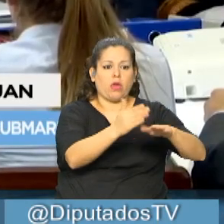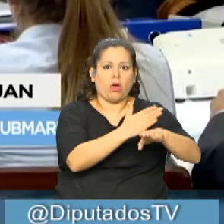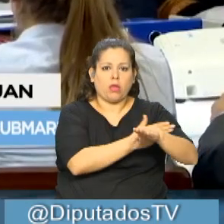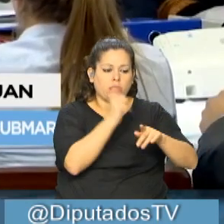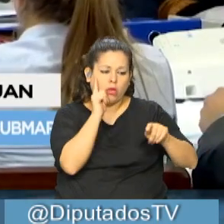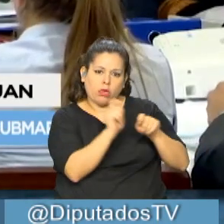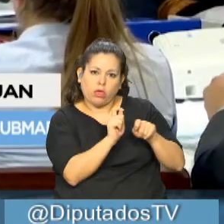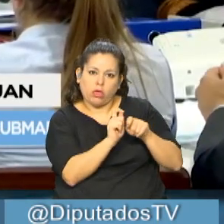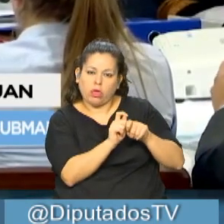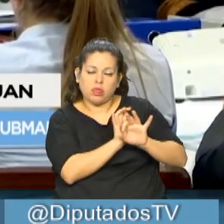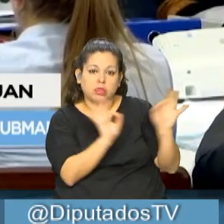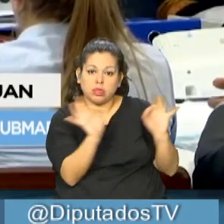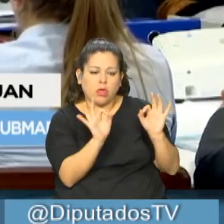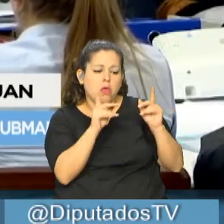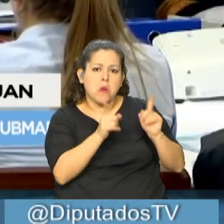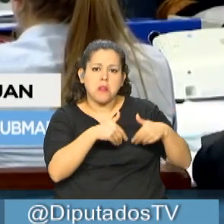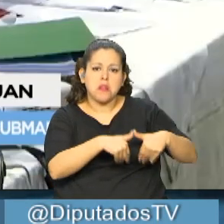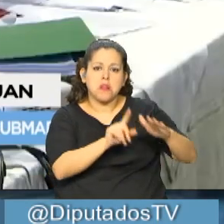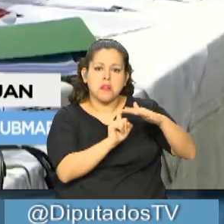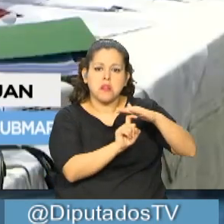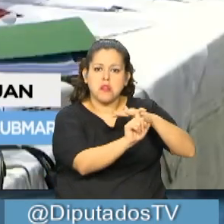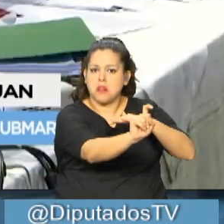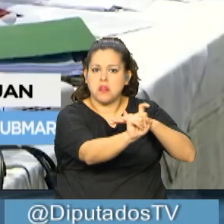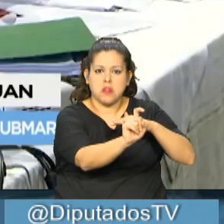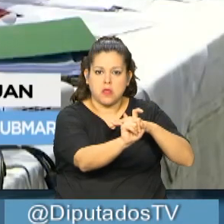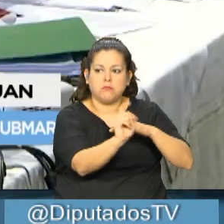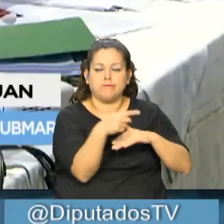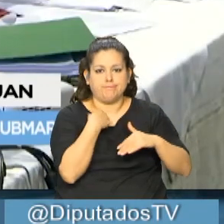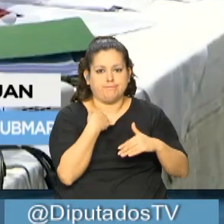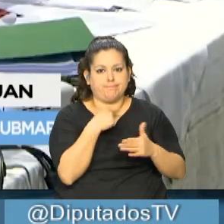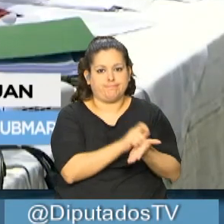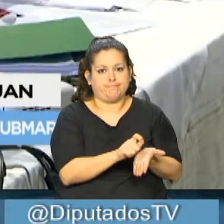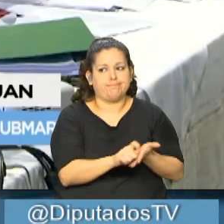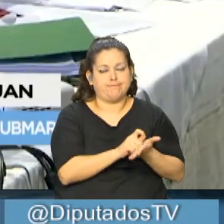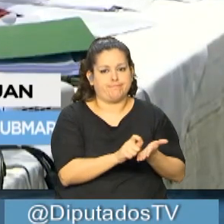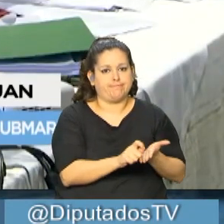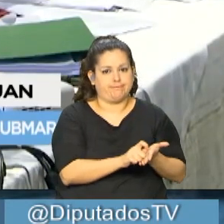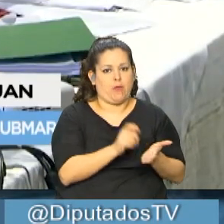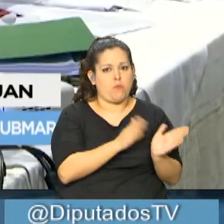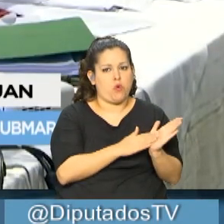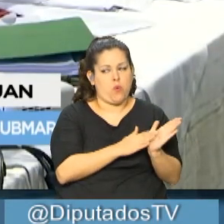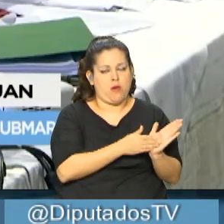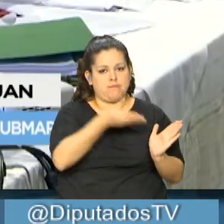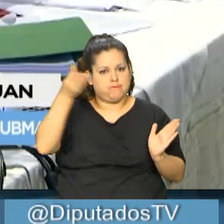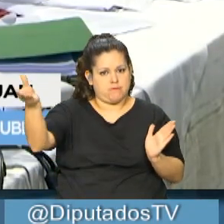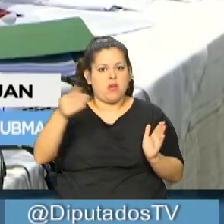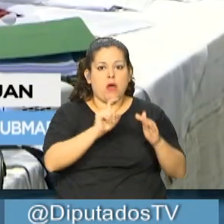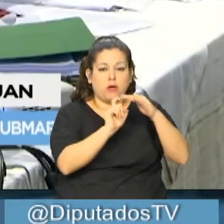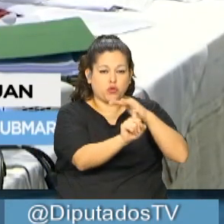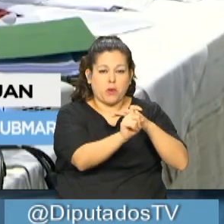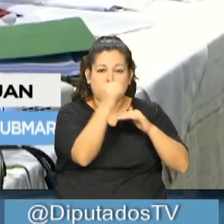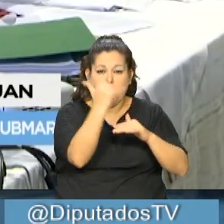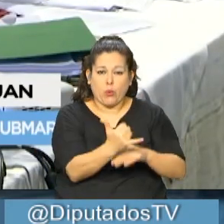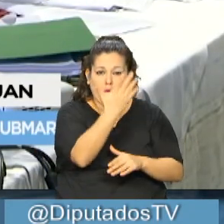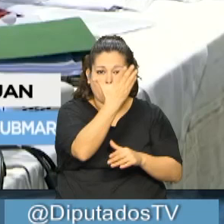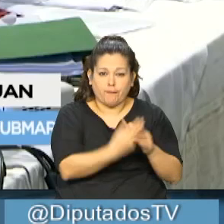hacerlo. Las evidencias las hemos presentado, las fallas que tenía el submarino para